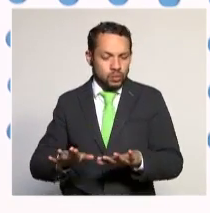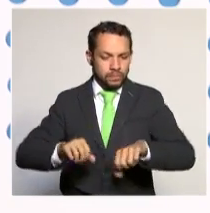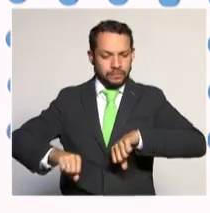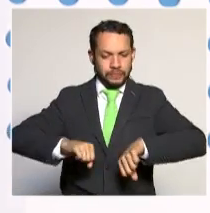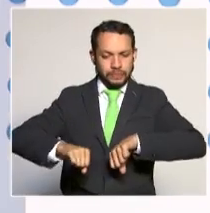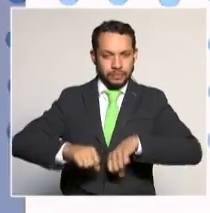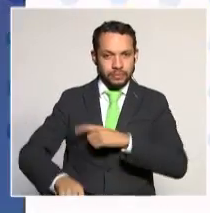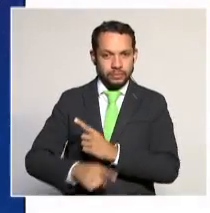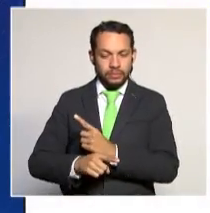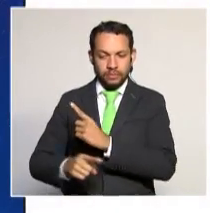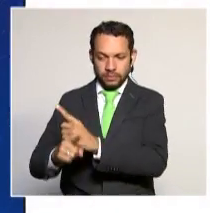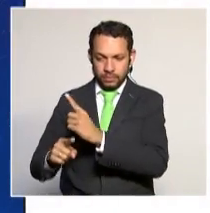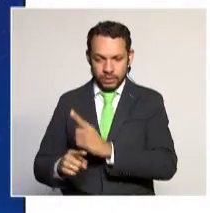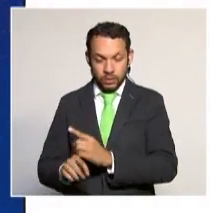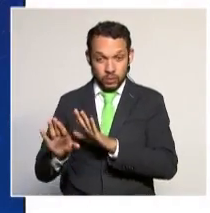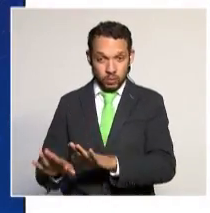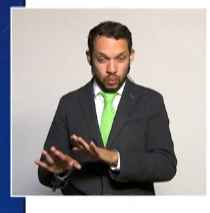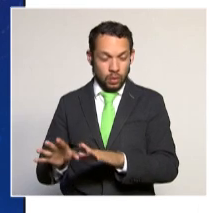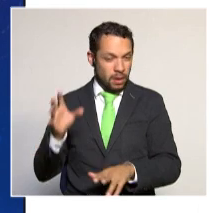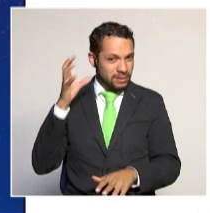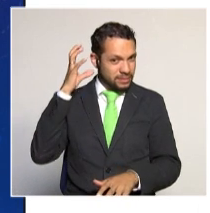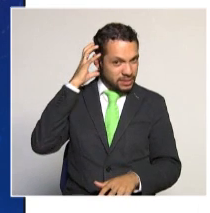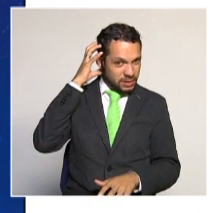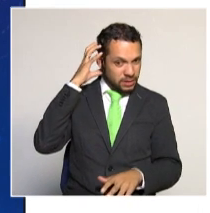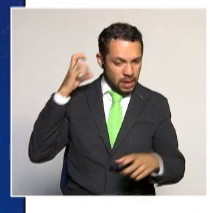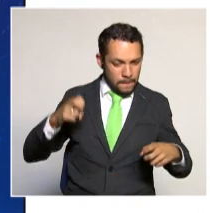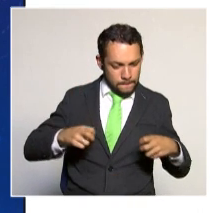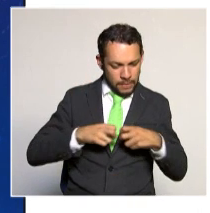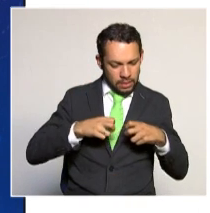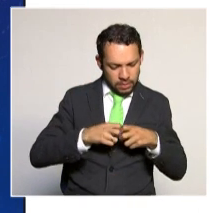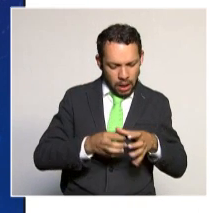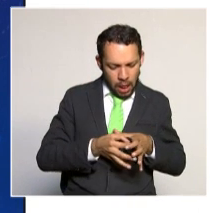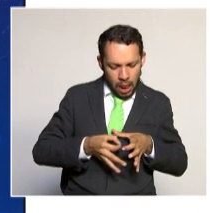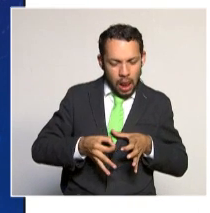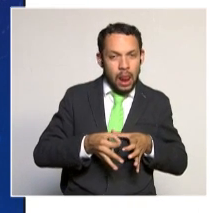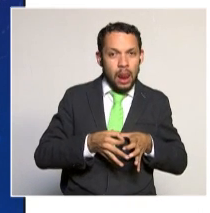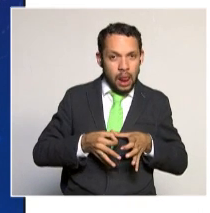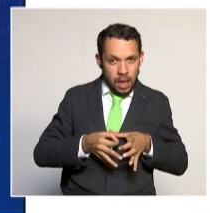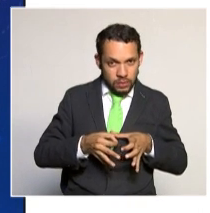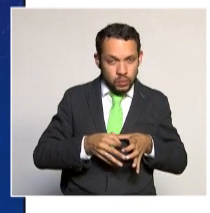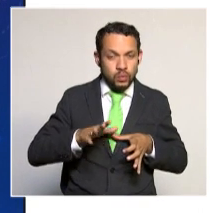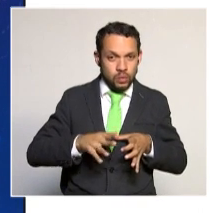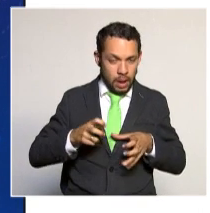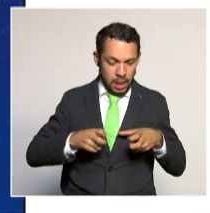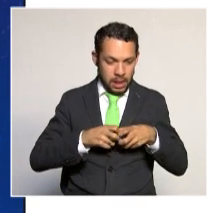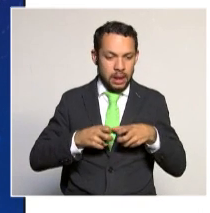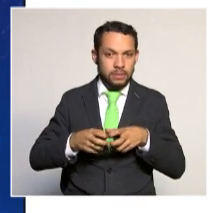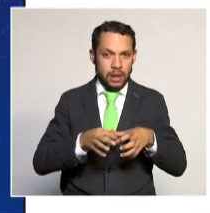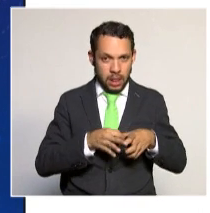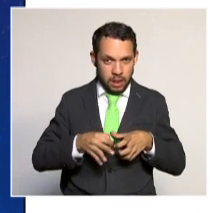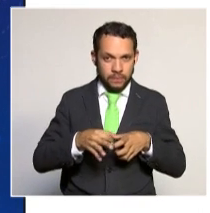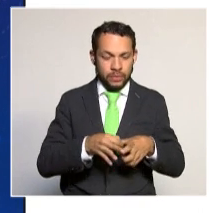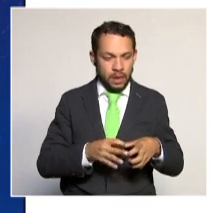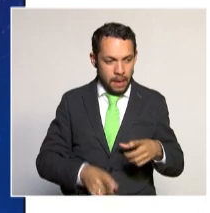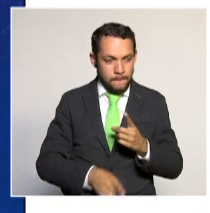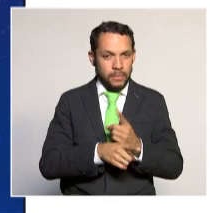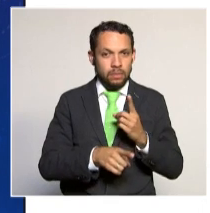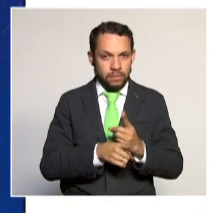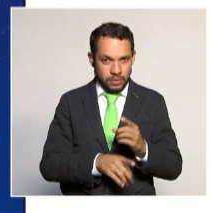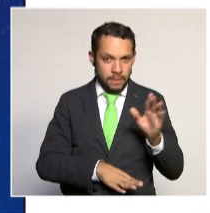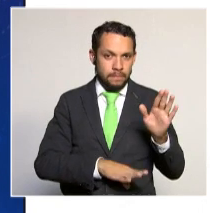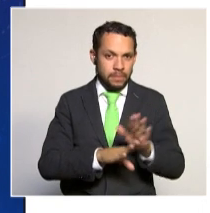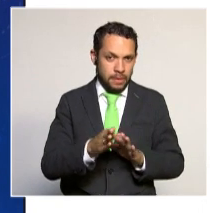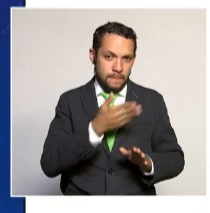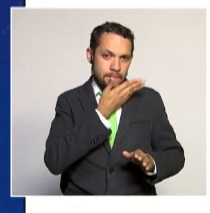esas neuronas y las que tenga buenas y todavía no se le han muerto por esta alteración genética, pues funcionen adecuadamente para que su vida sea un poco